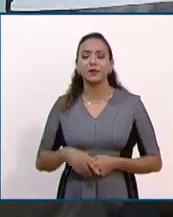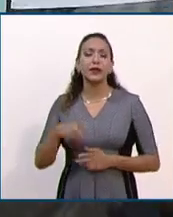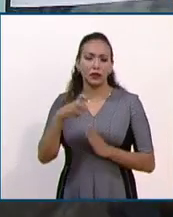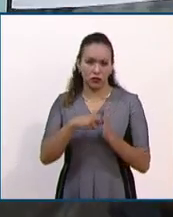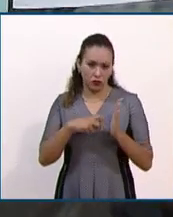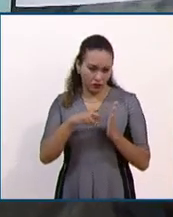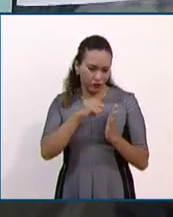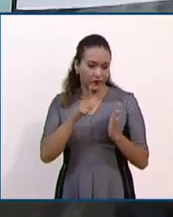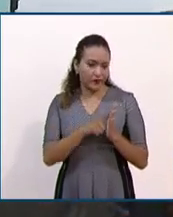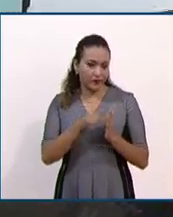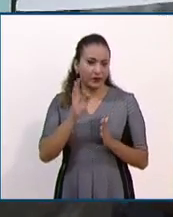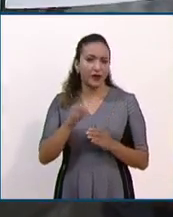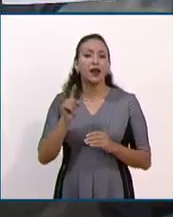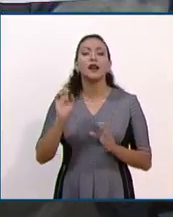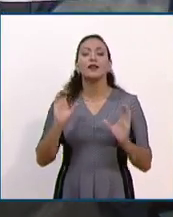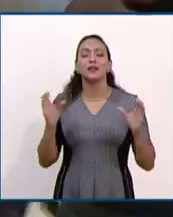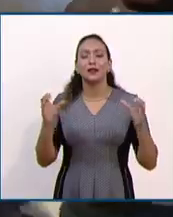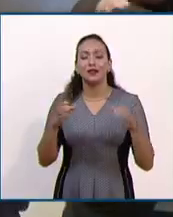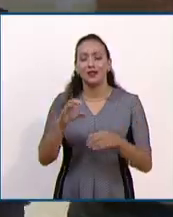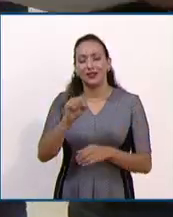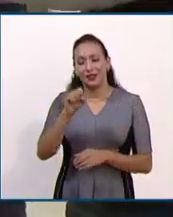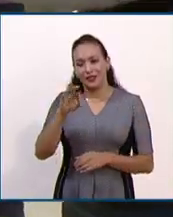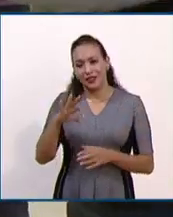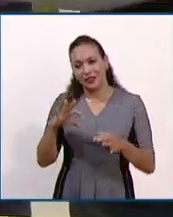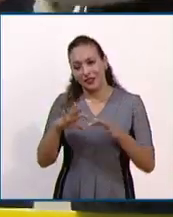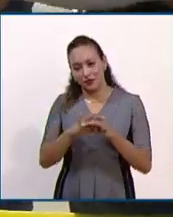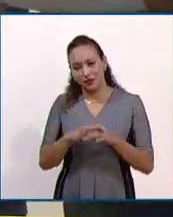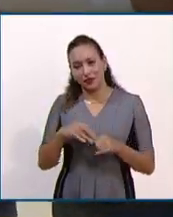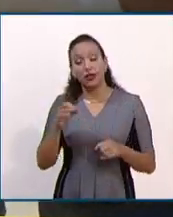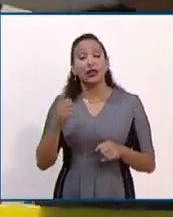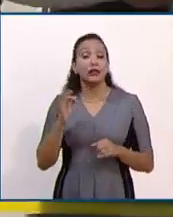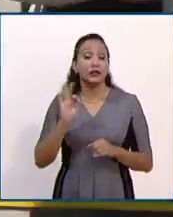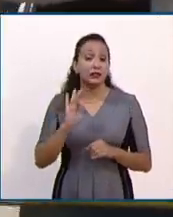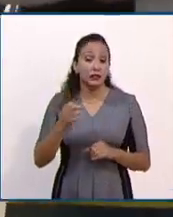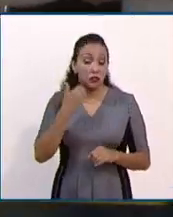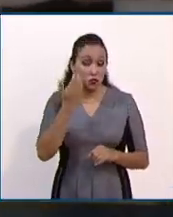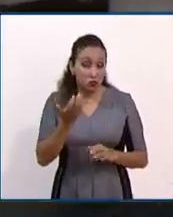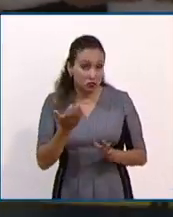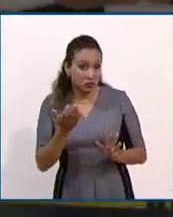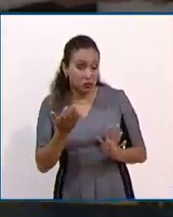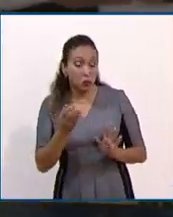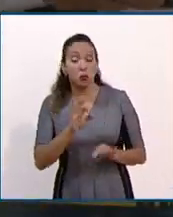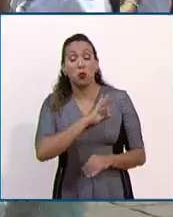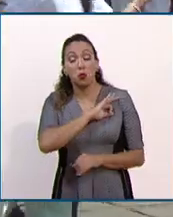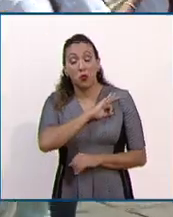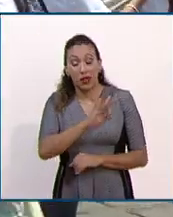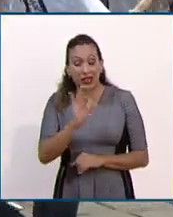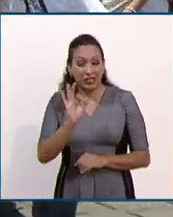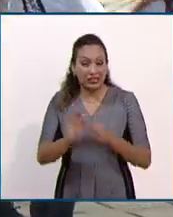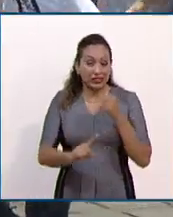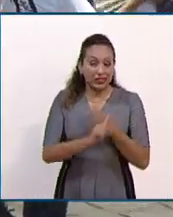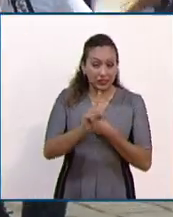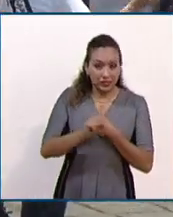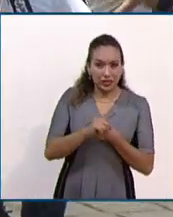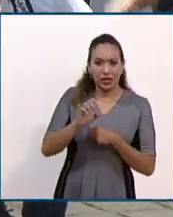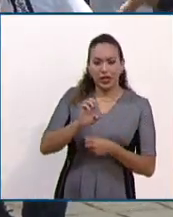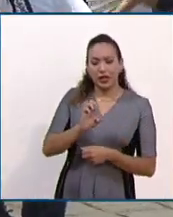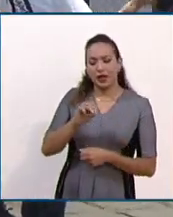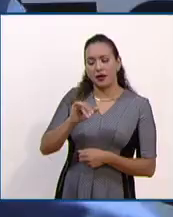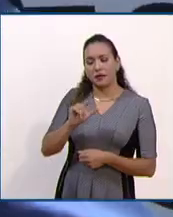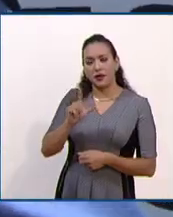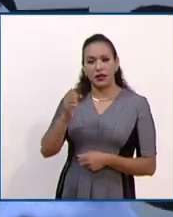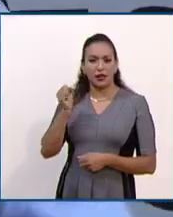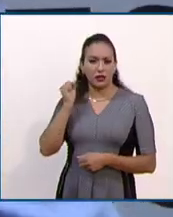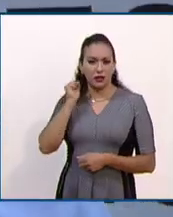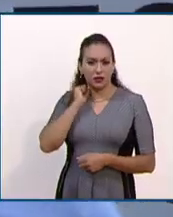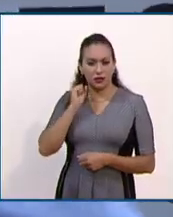el Congreso, que podrían poner en riesgo la labor jurisdiccional y los derechos de los trabajadores, el senador Emilio Álvarez